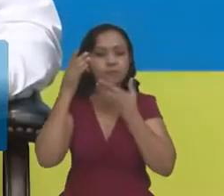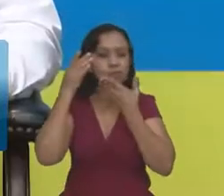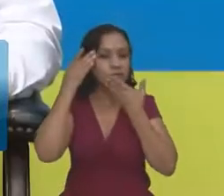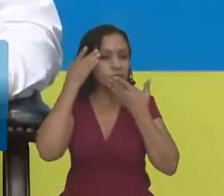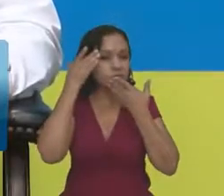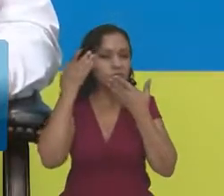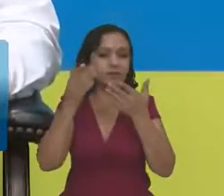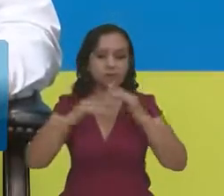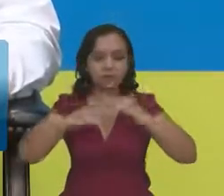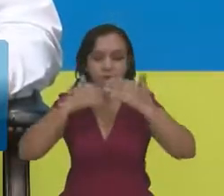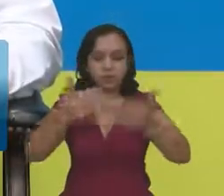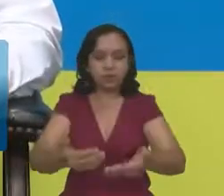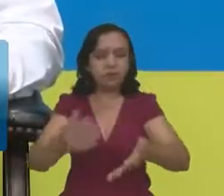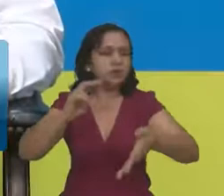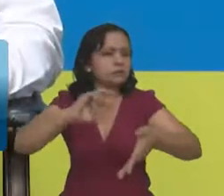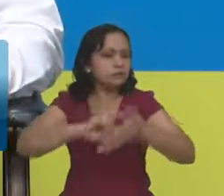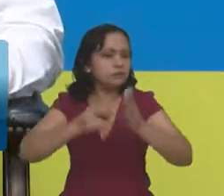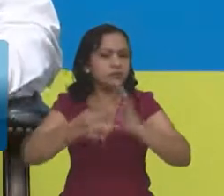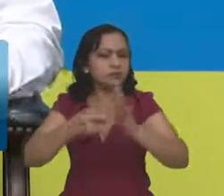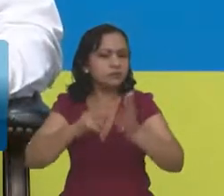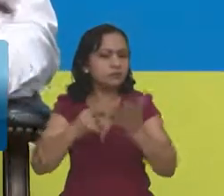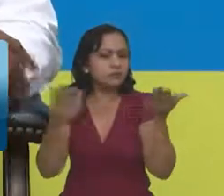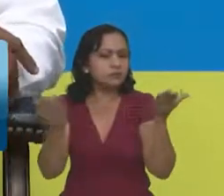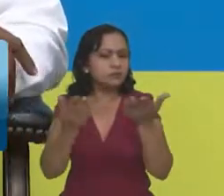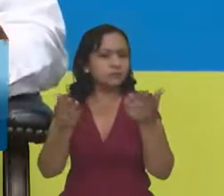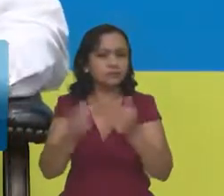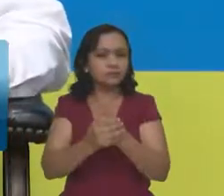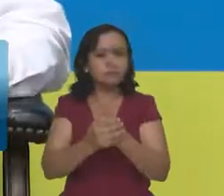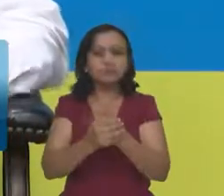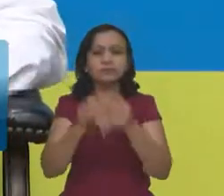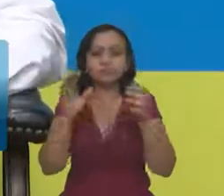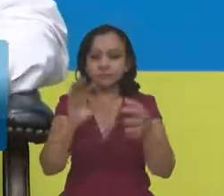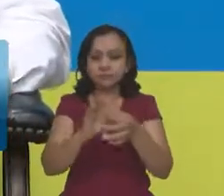obstétrica materna. ¿A qué se refiere, doctor? ¿Esa sí, es parte de la neuropatía? Esa